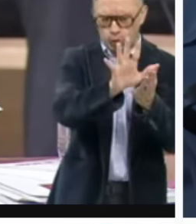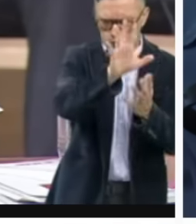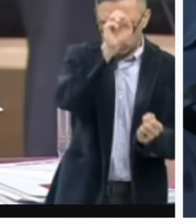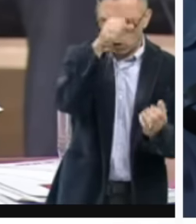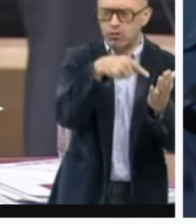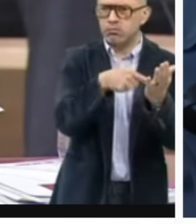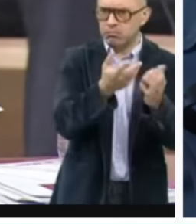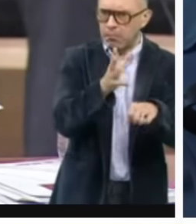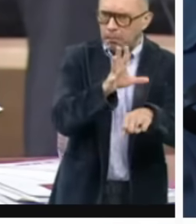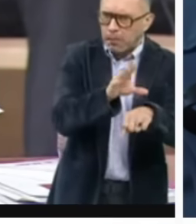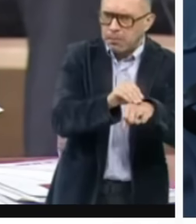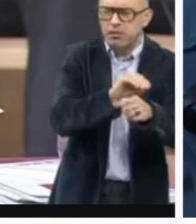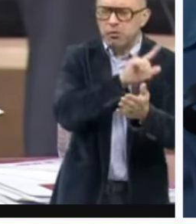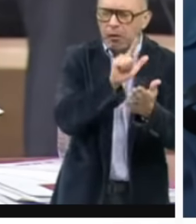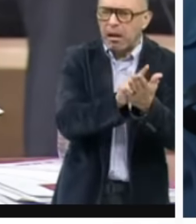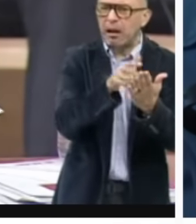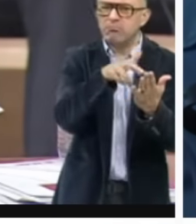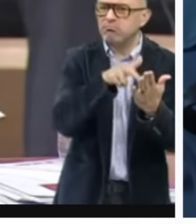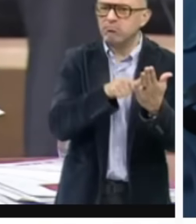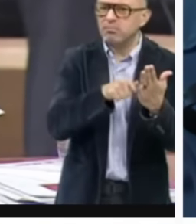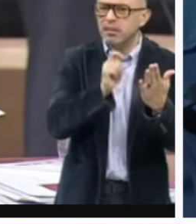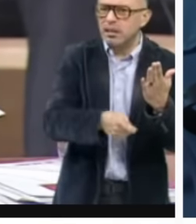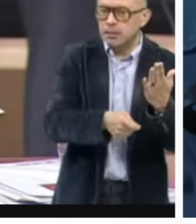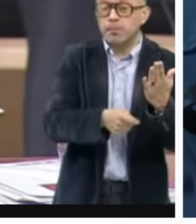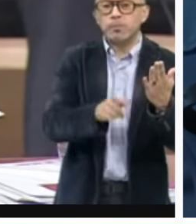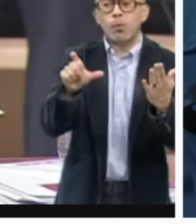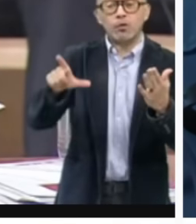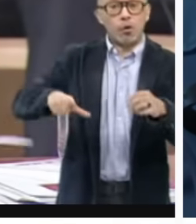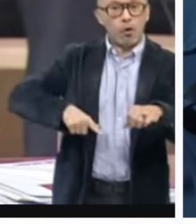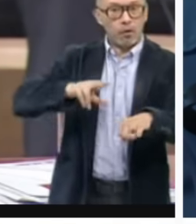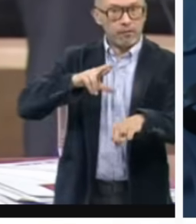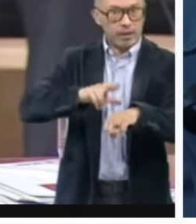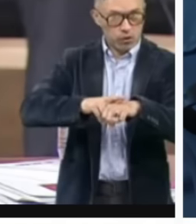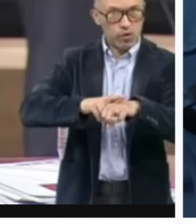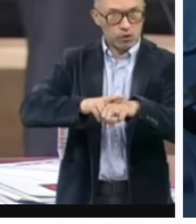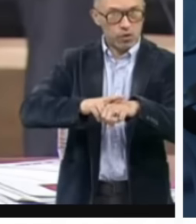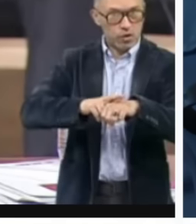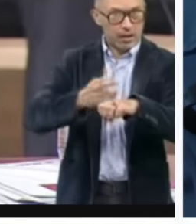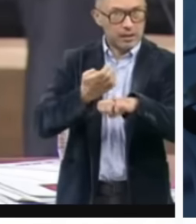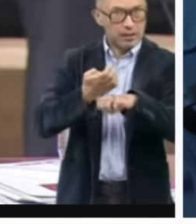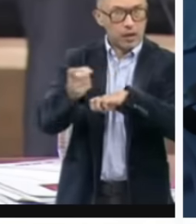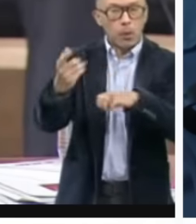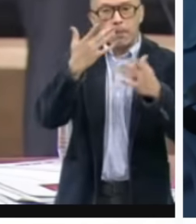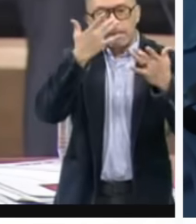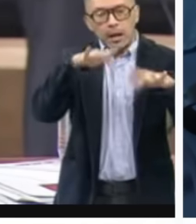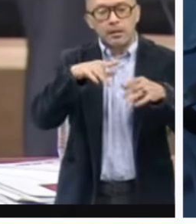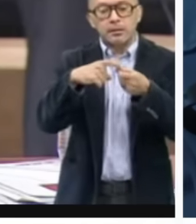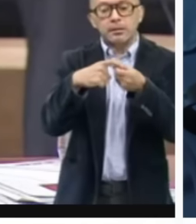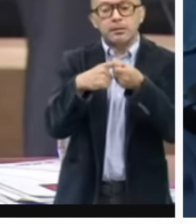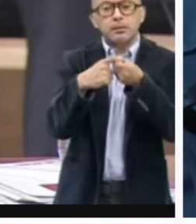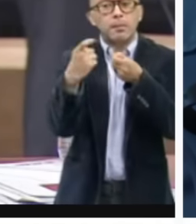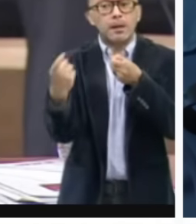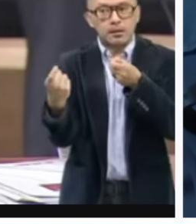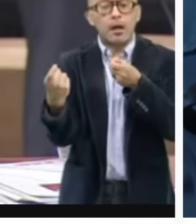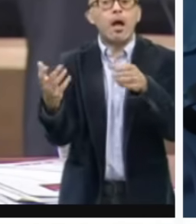que tienen que ver con el periodo de separación para poder pretender a otros cargos de elección